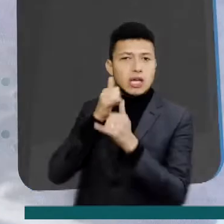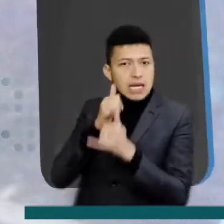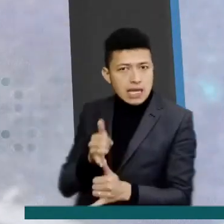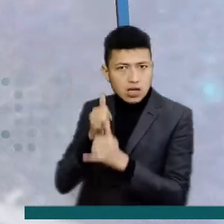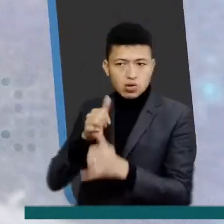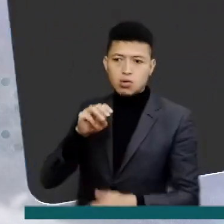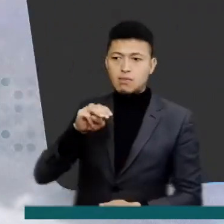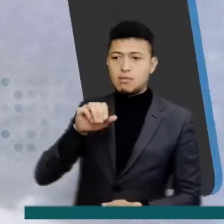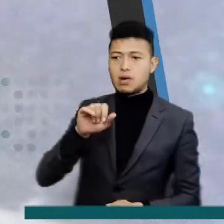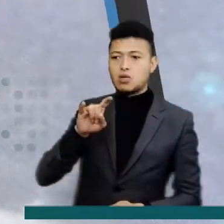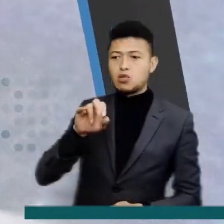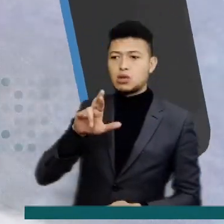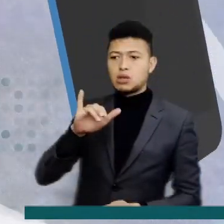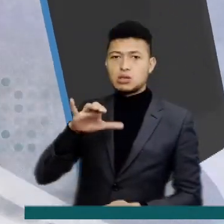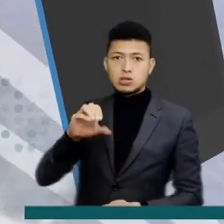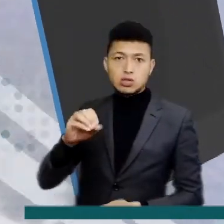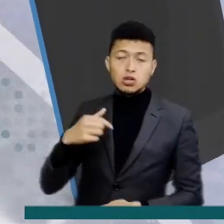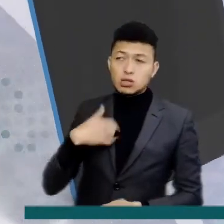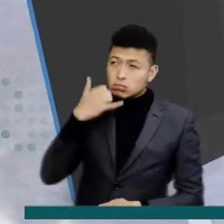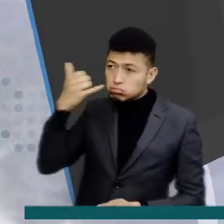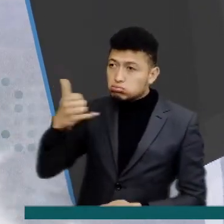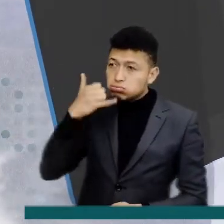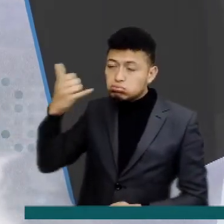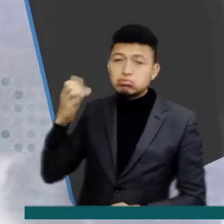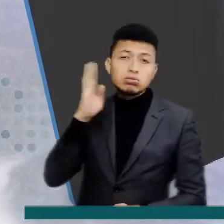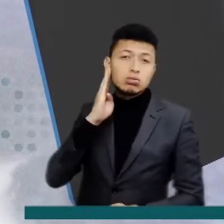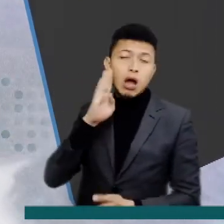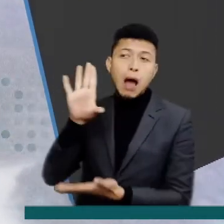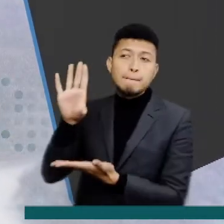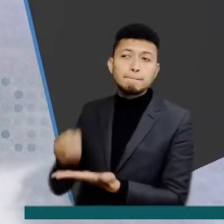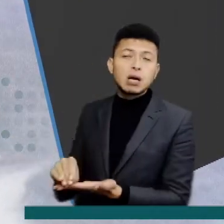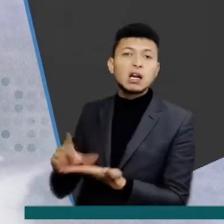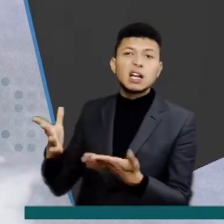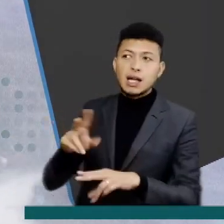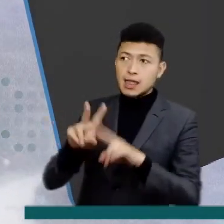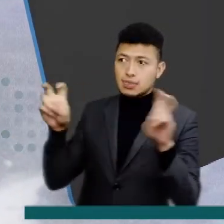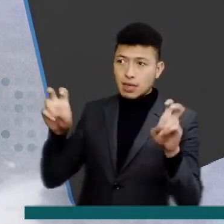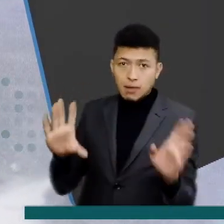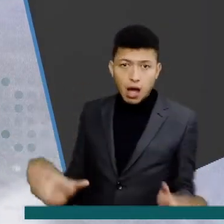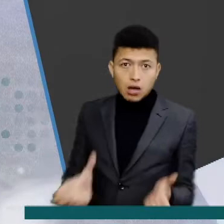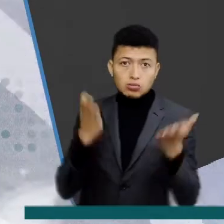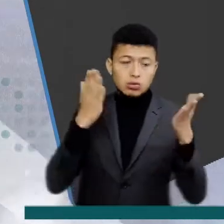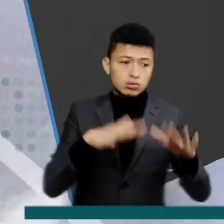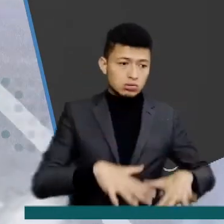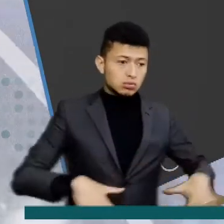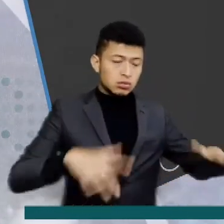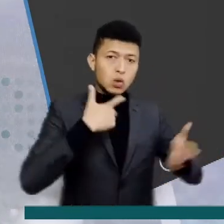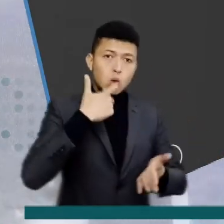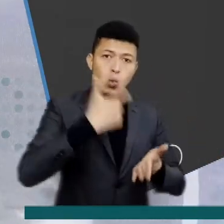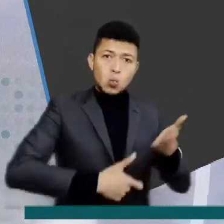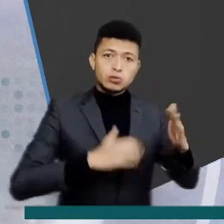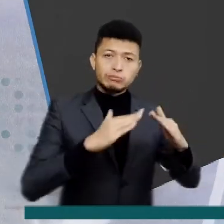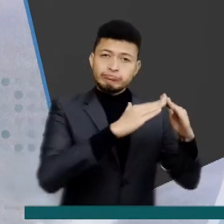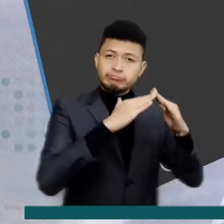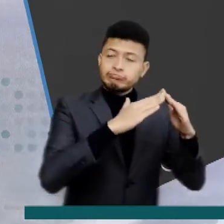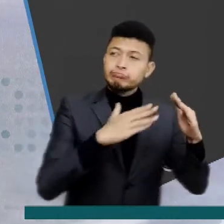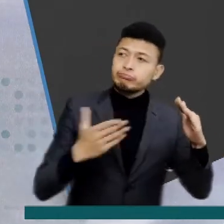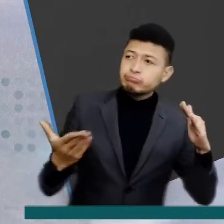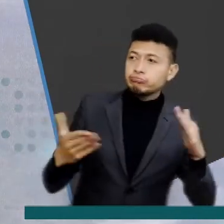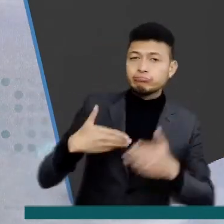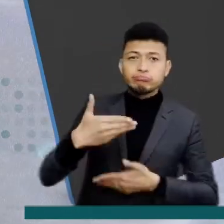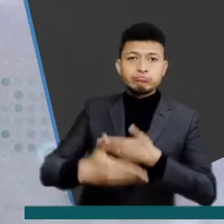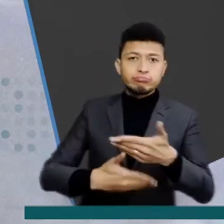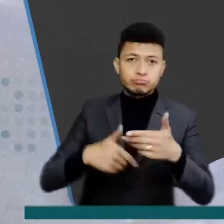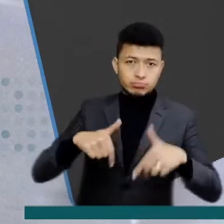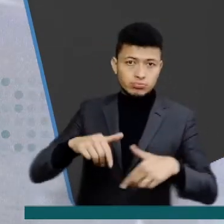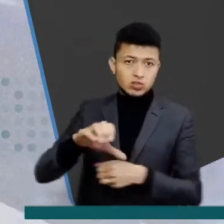Mauricio. Estoy llamando, pero suena apagado el celular. Es para la actualización catastral, para el avalúo del impuesto predial,